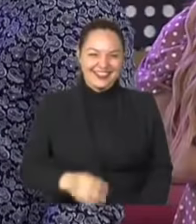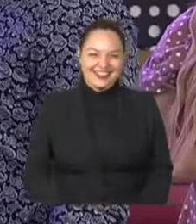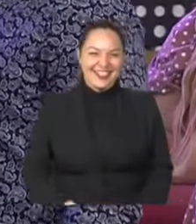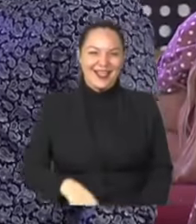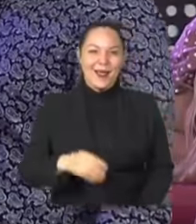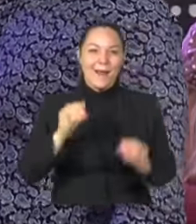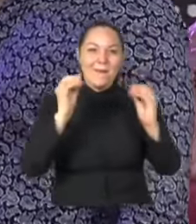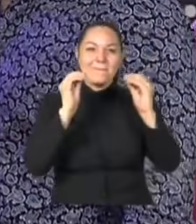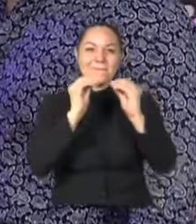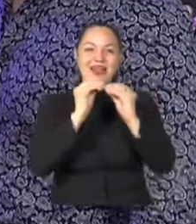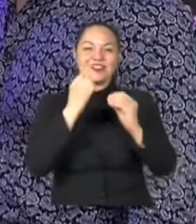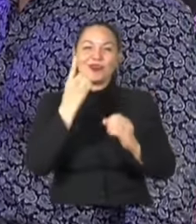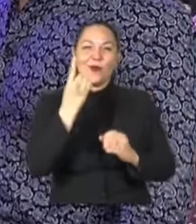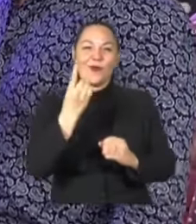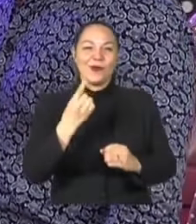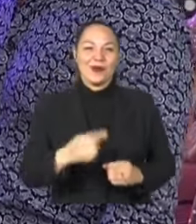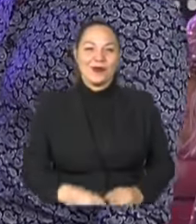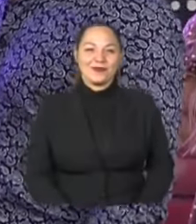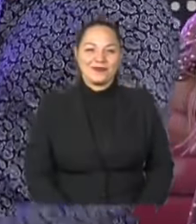uno.